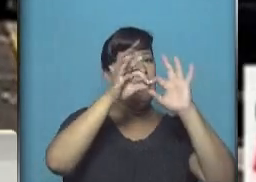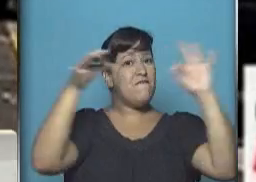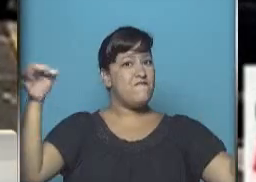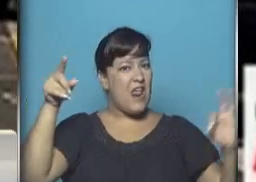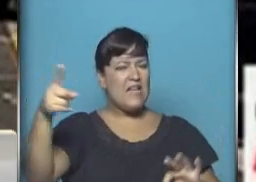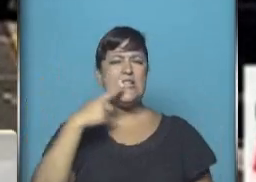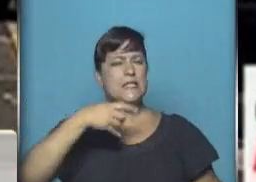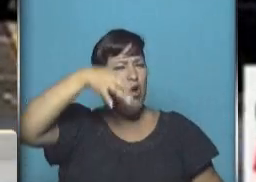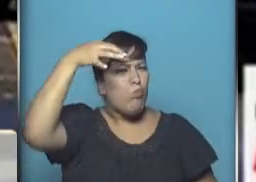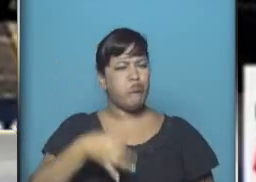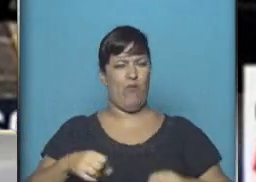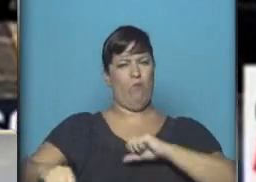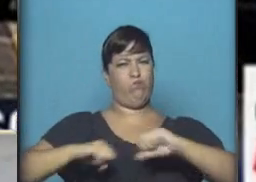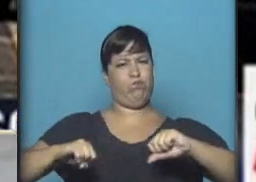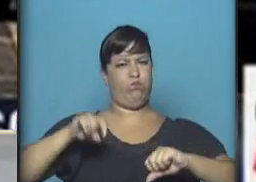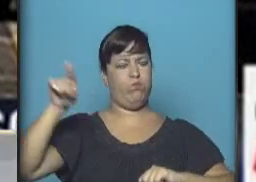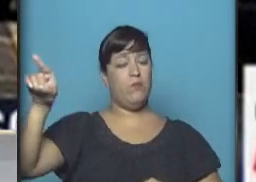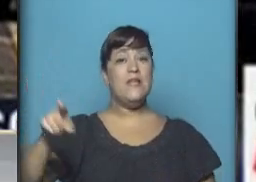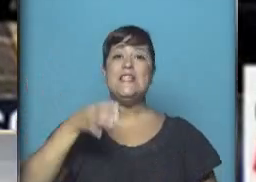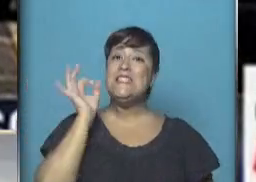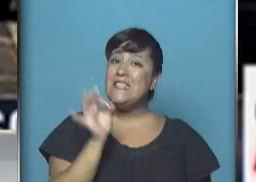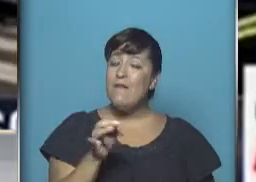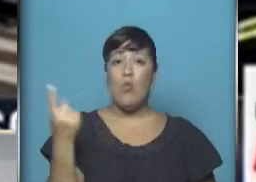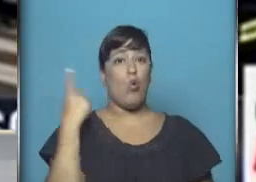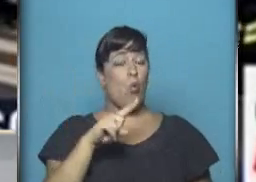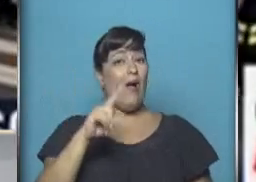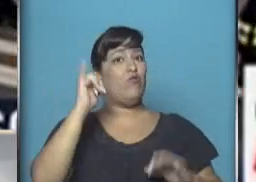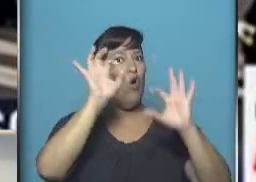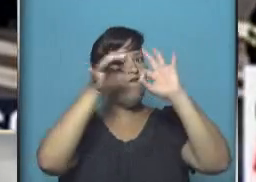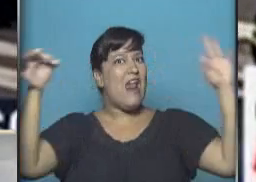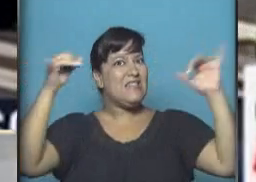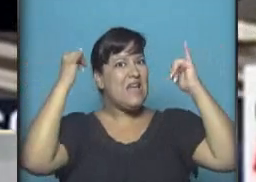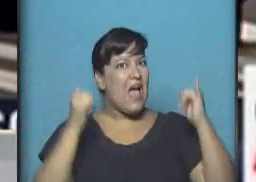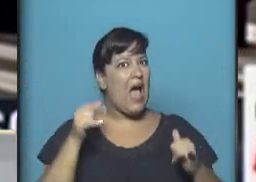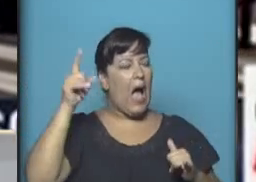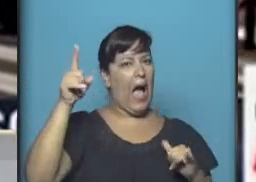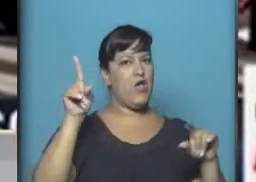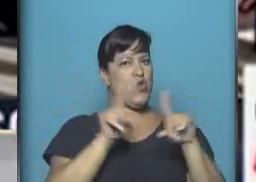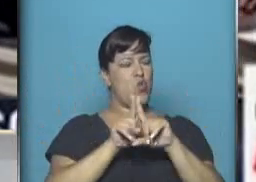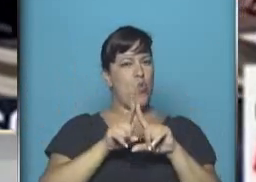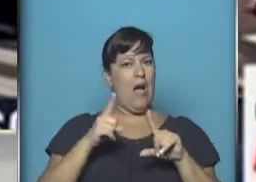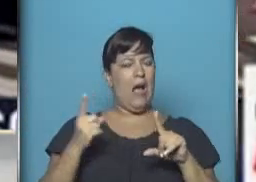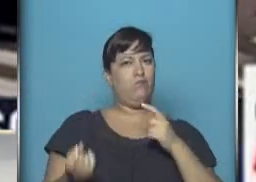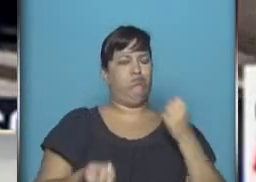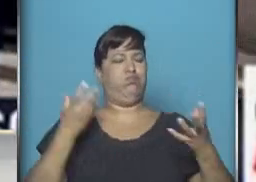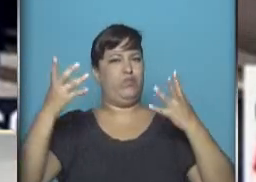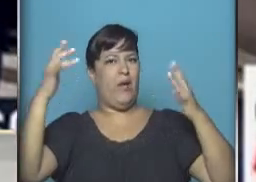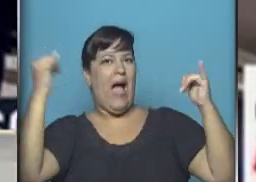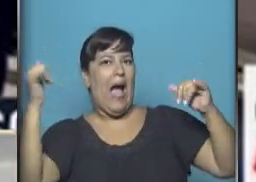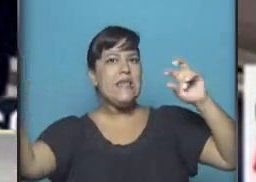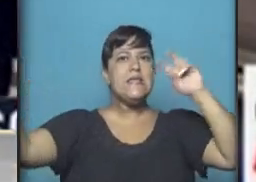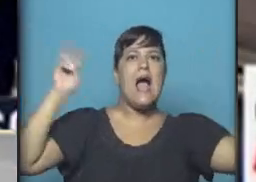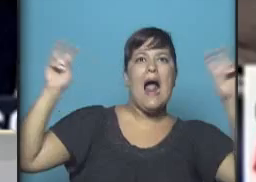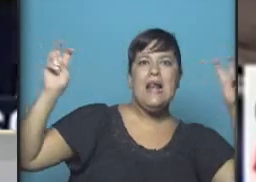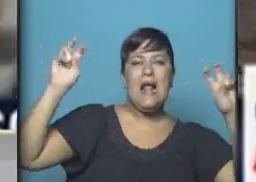es un atentado terrorista, y sabemos que cuando aparecen esas frases se despiertan y se disparan alertas a nivel